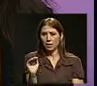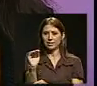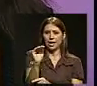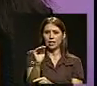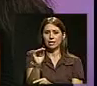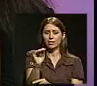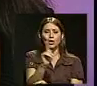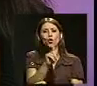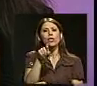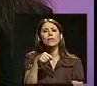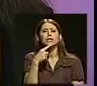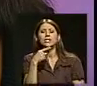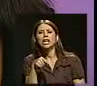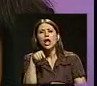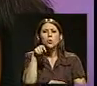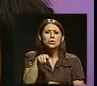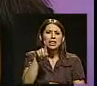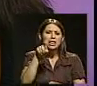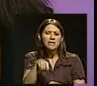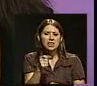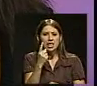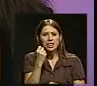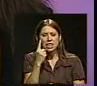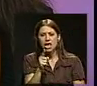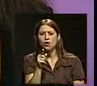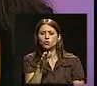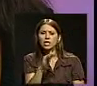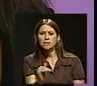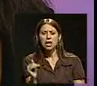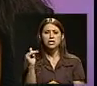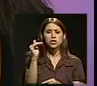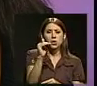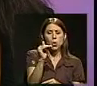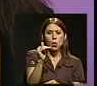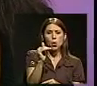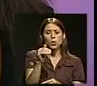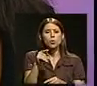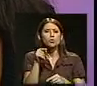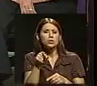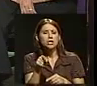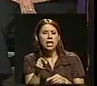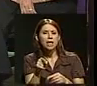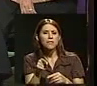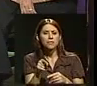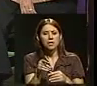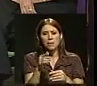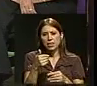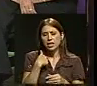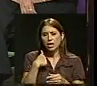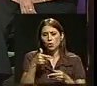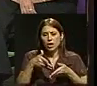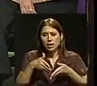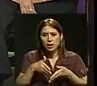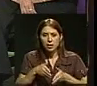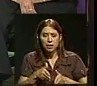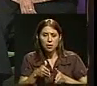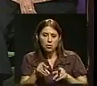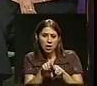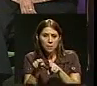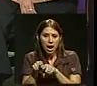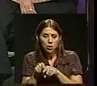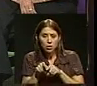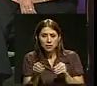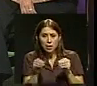tiene que entender, usted es mayor, este es su bebé, es el hermano pequeño. Tenemos que entender que para ellos